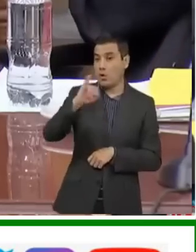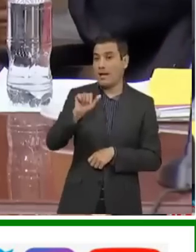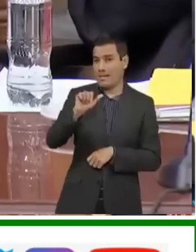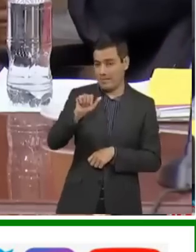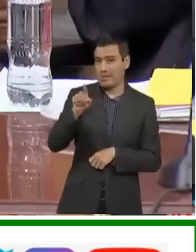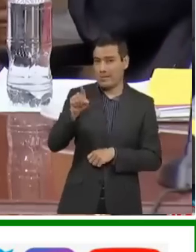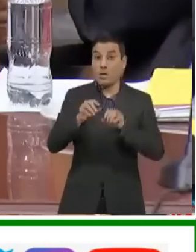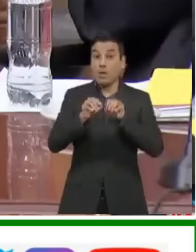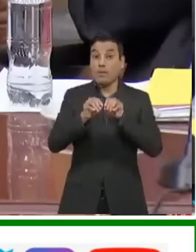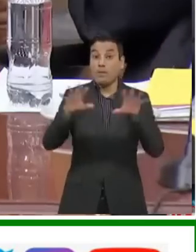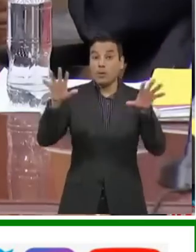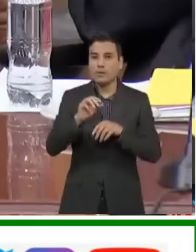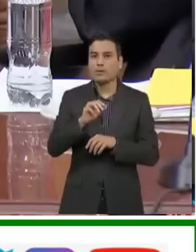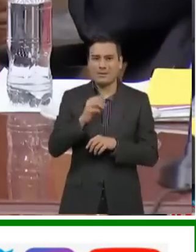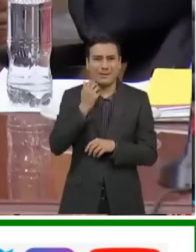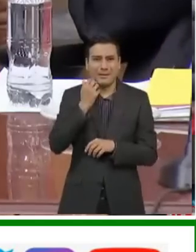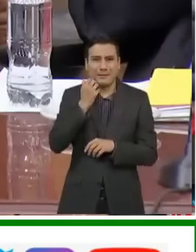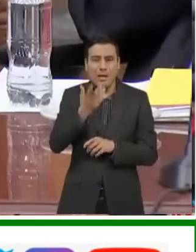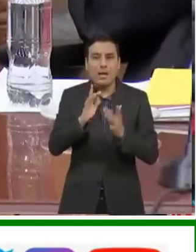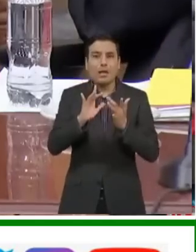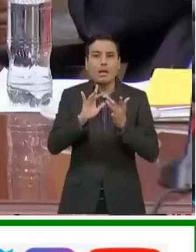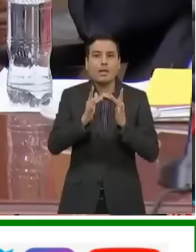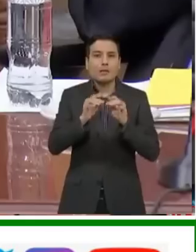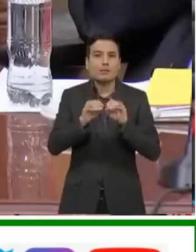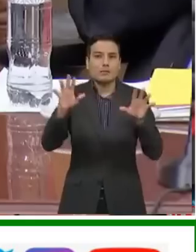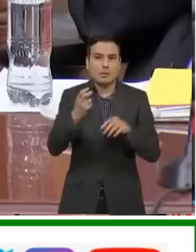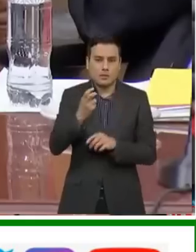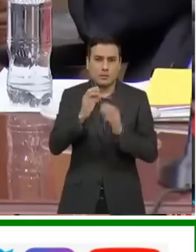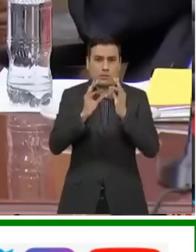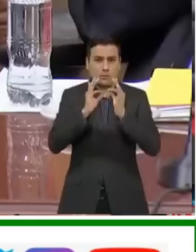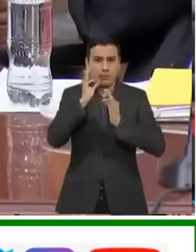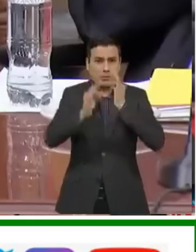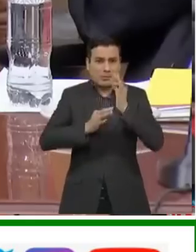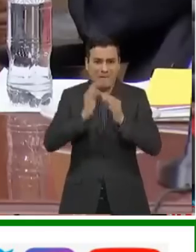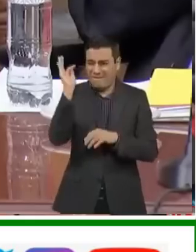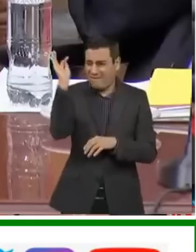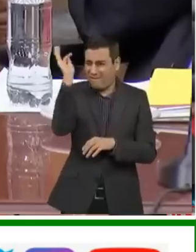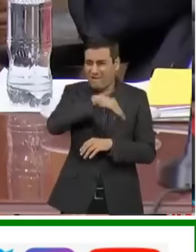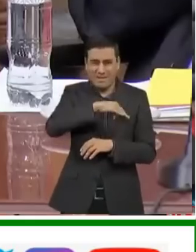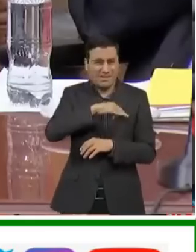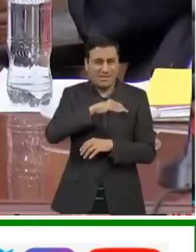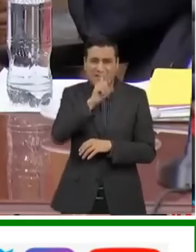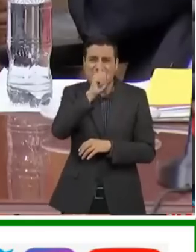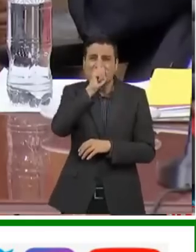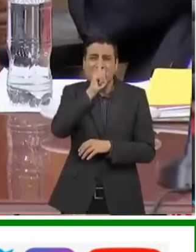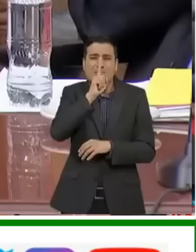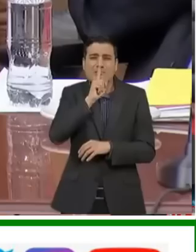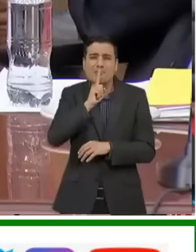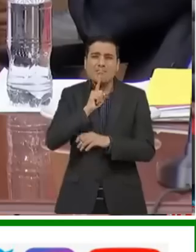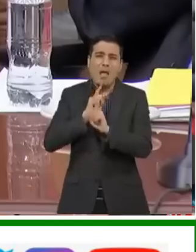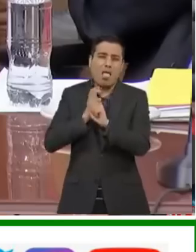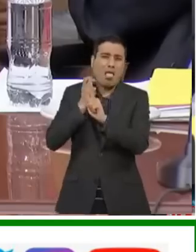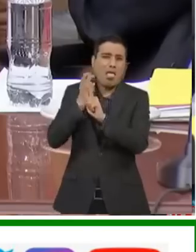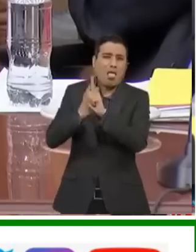Maínez pretendía salir en redes sociales y es una campaña calumniosa que iba a difundir noticias e